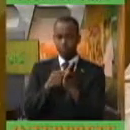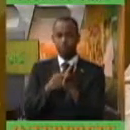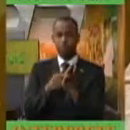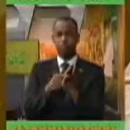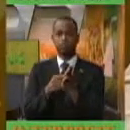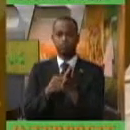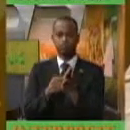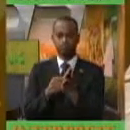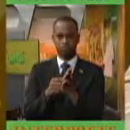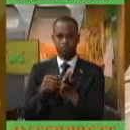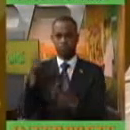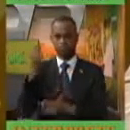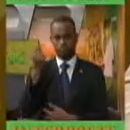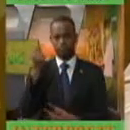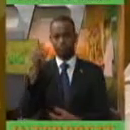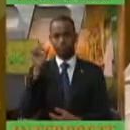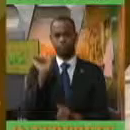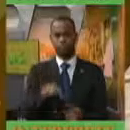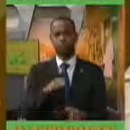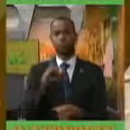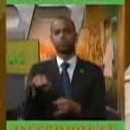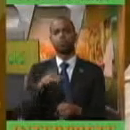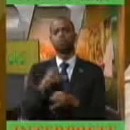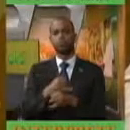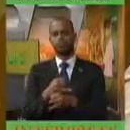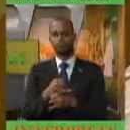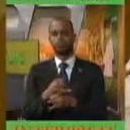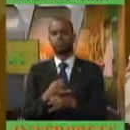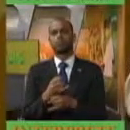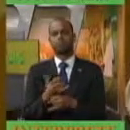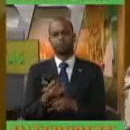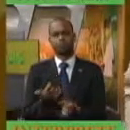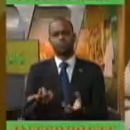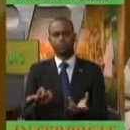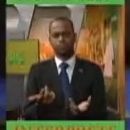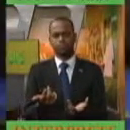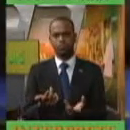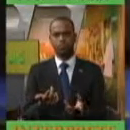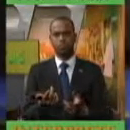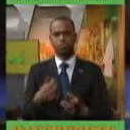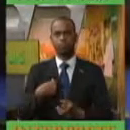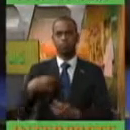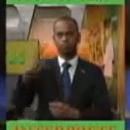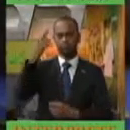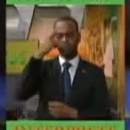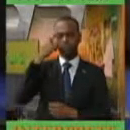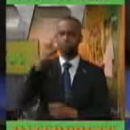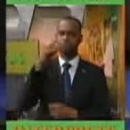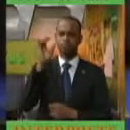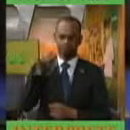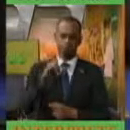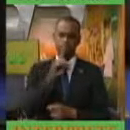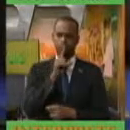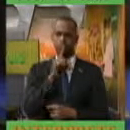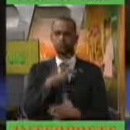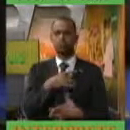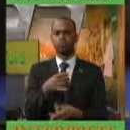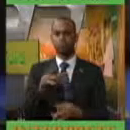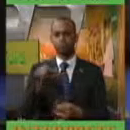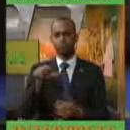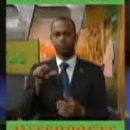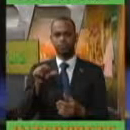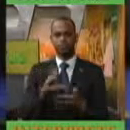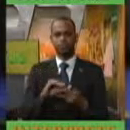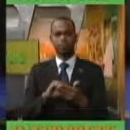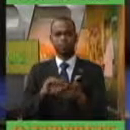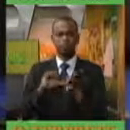de Estado, puesto que va desde una institución estatal, ¿no? Entonces creo que es interesante, como ella ha insistido